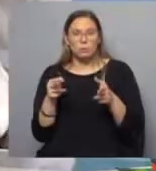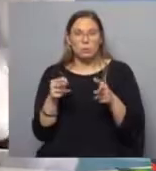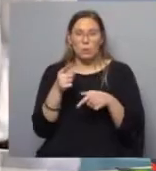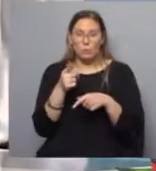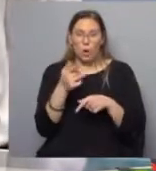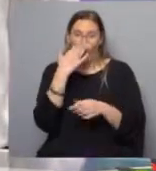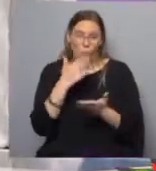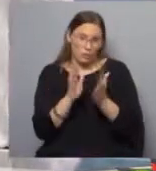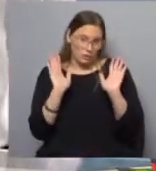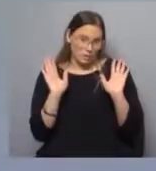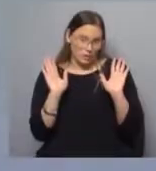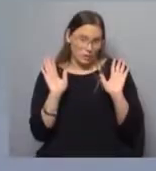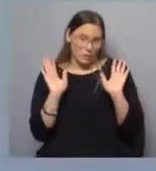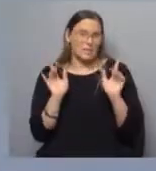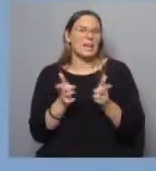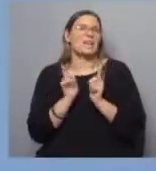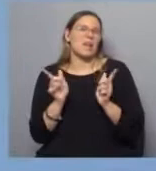la frutilla de la torta.